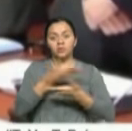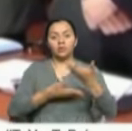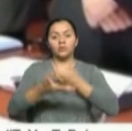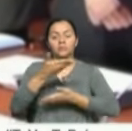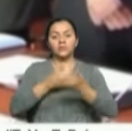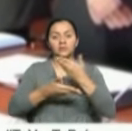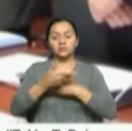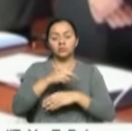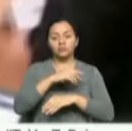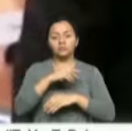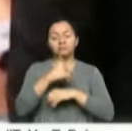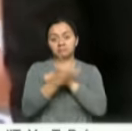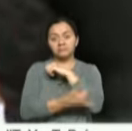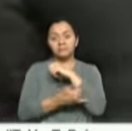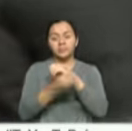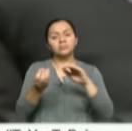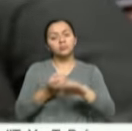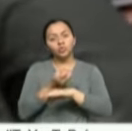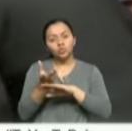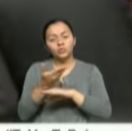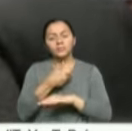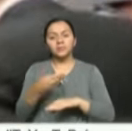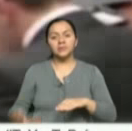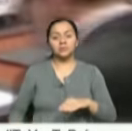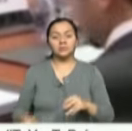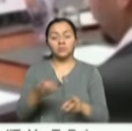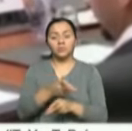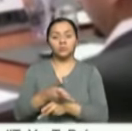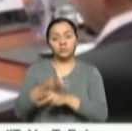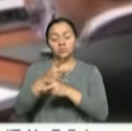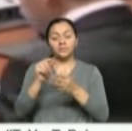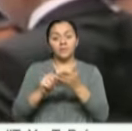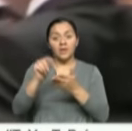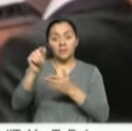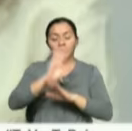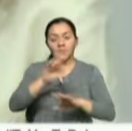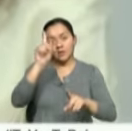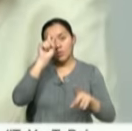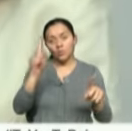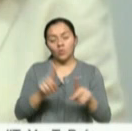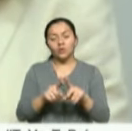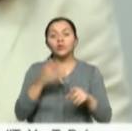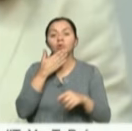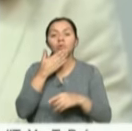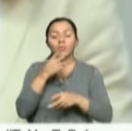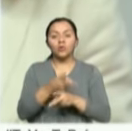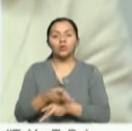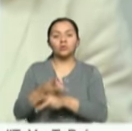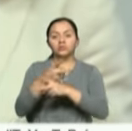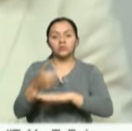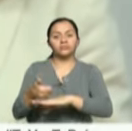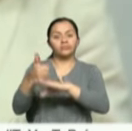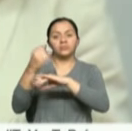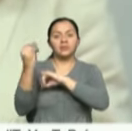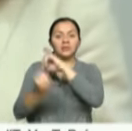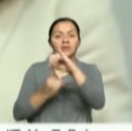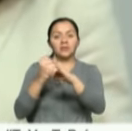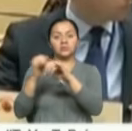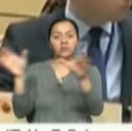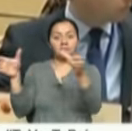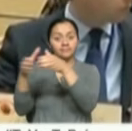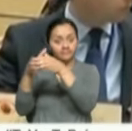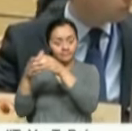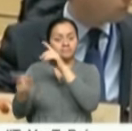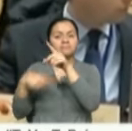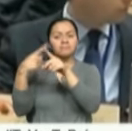bloque de naciones sugirió a la presidencia del Consejo que la aprobación del acuerdo se realice en el Consejo de Asuntos Exteriores del bloque y